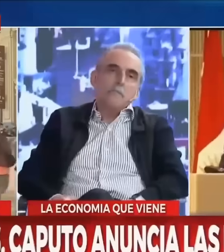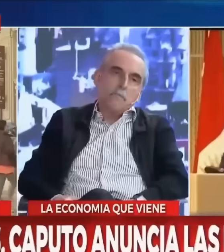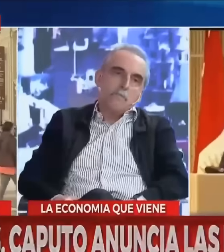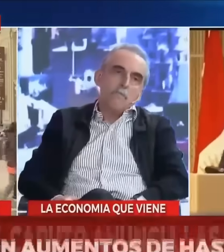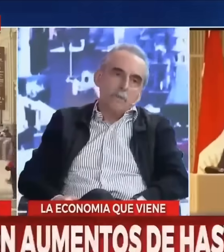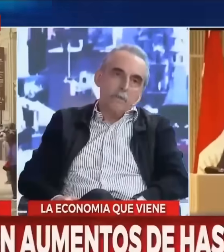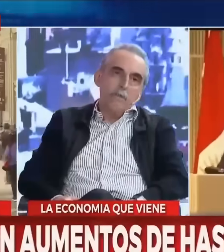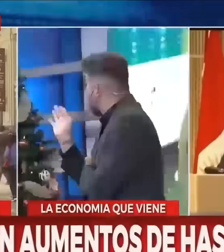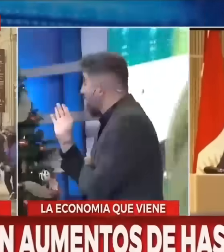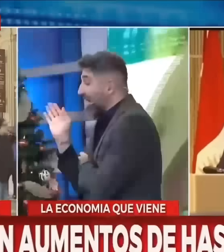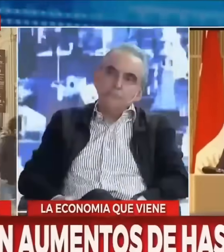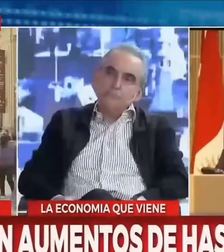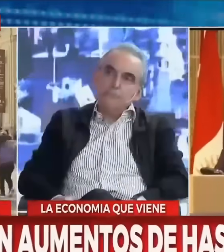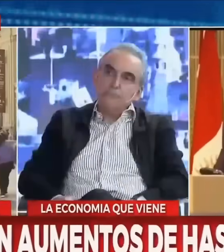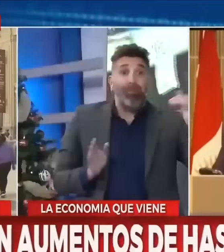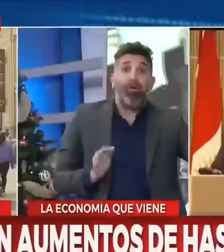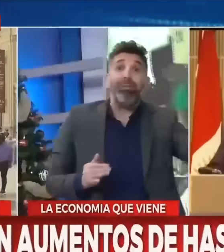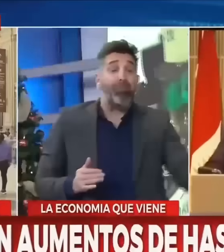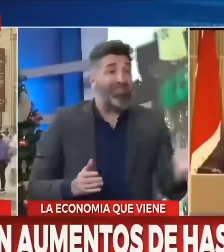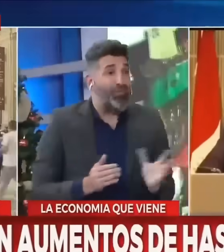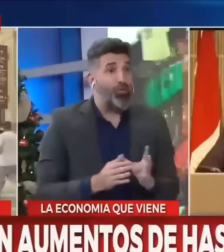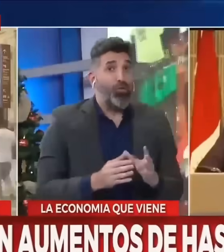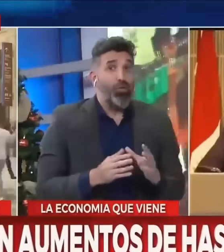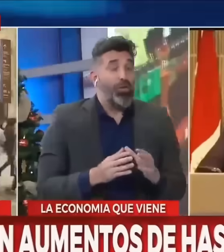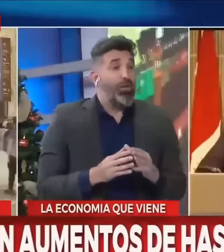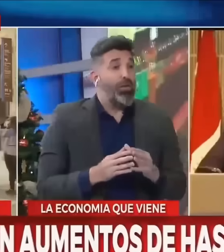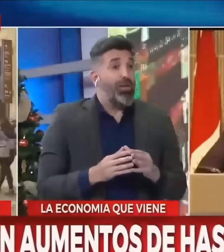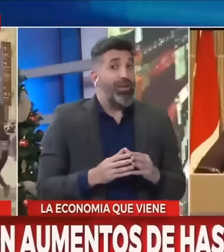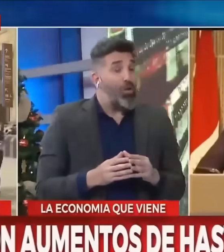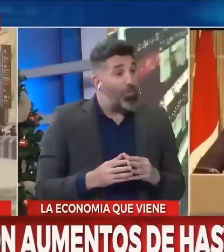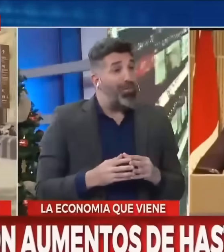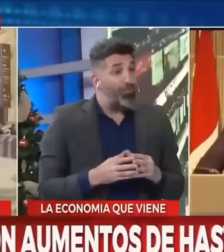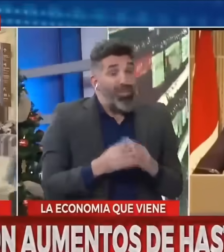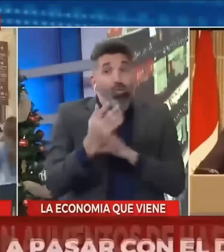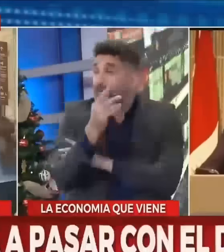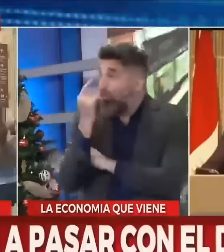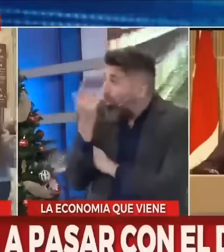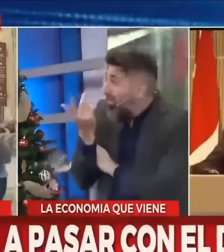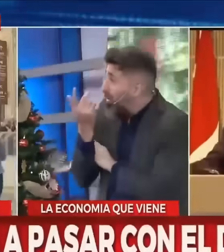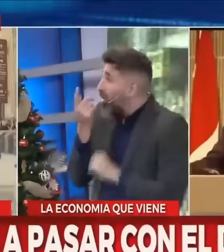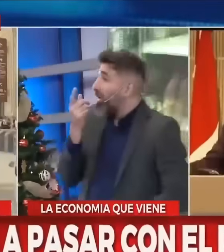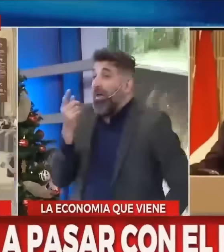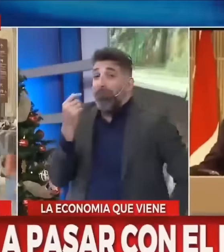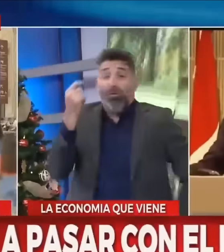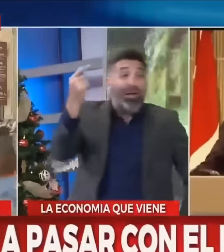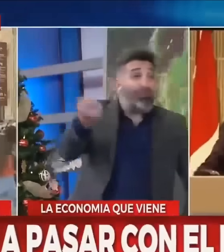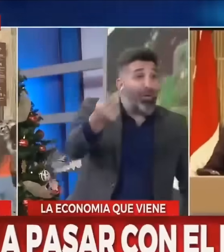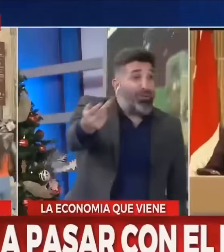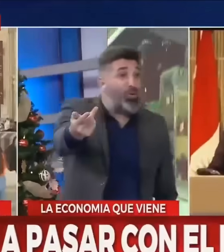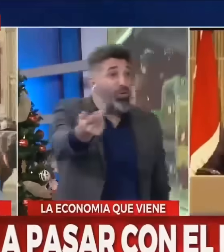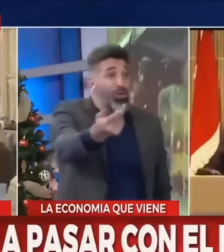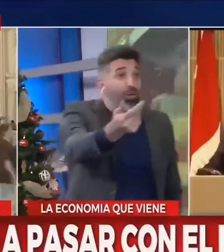compro Yo sé que no es lo ideal Pero qué me está pasando los me doy cuenta porquees yo nunca me fijo pero